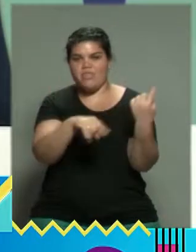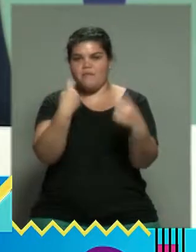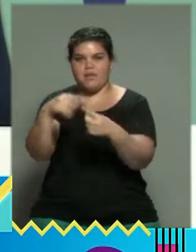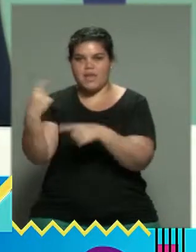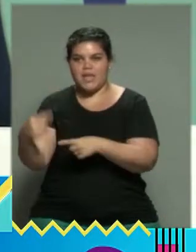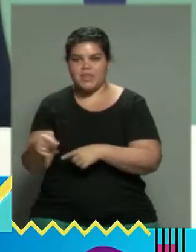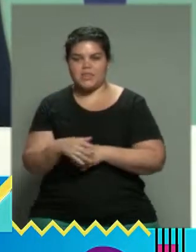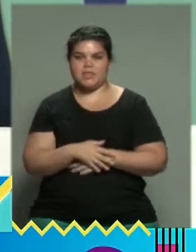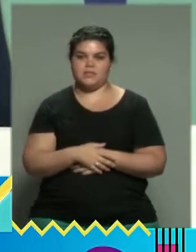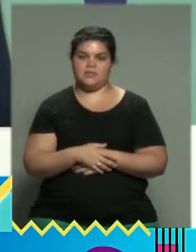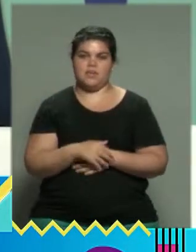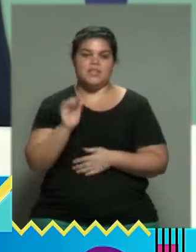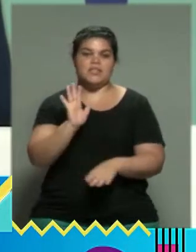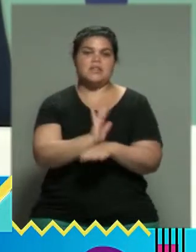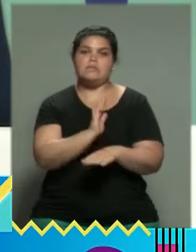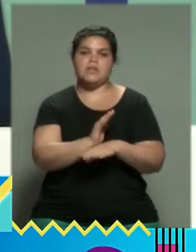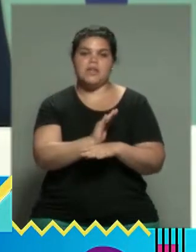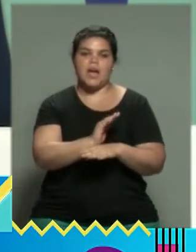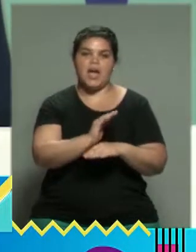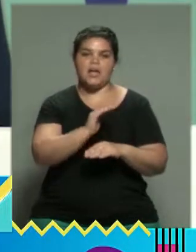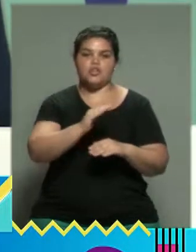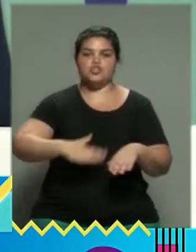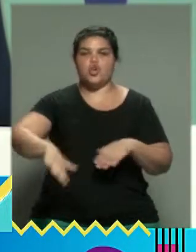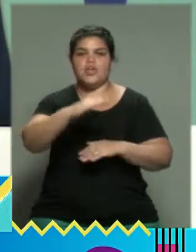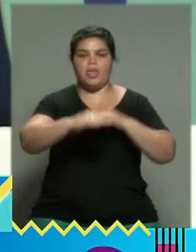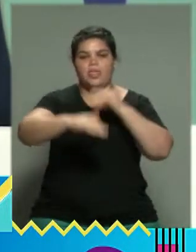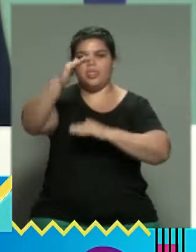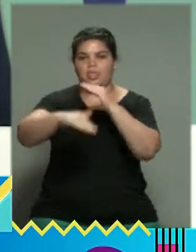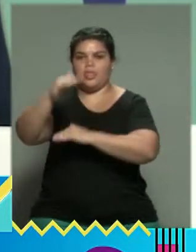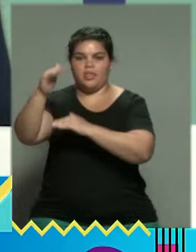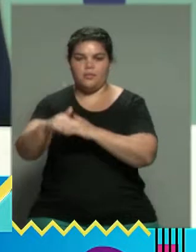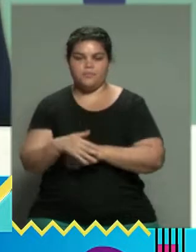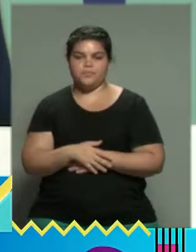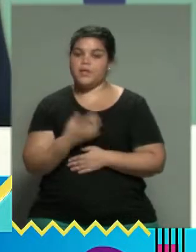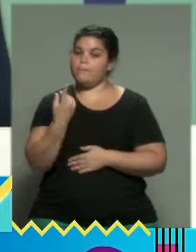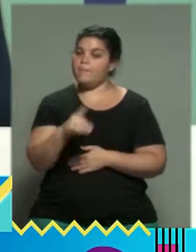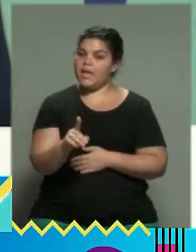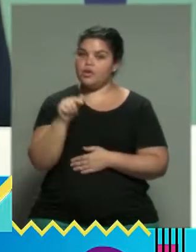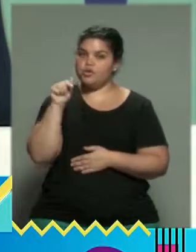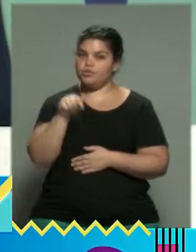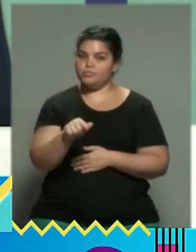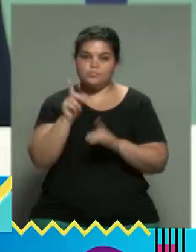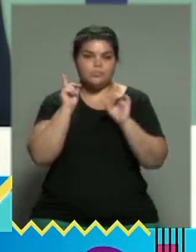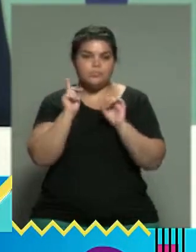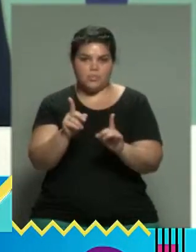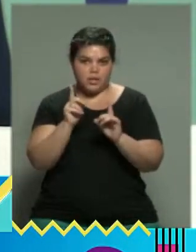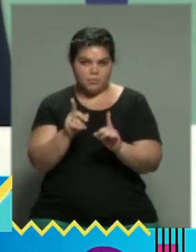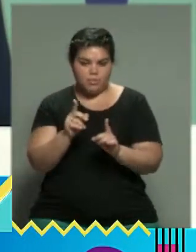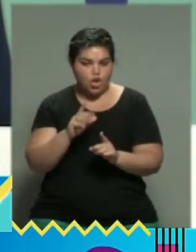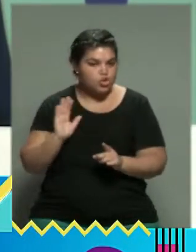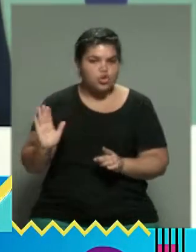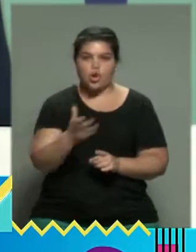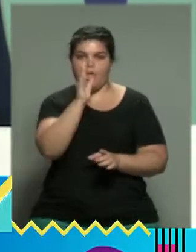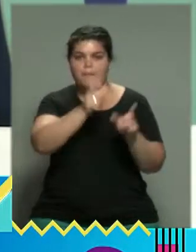distintos estamentos sociales. Lo que no me tiene que impedir es que yo pueda llegar a tener, a lograr